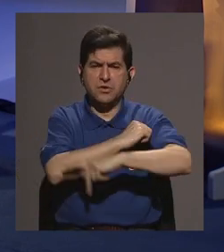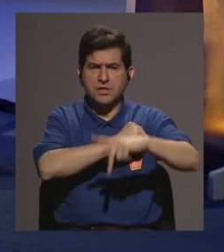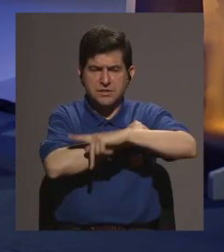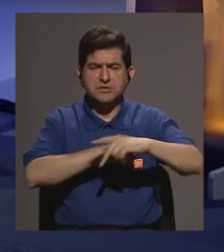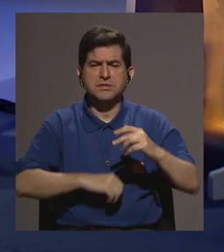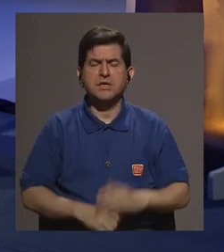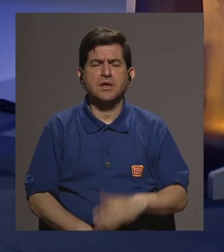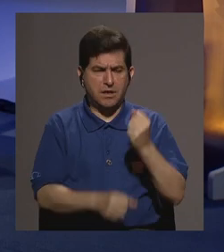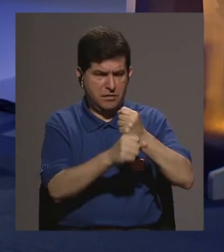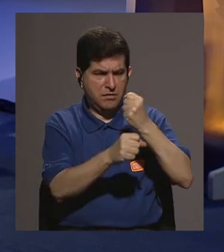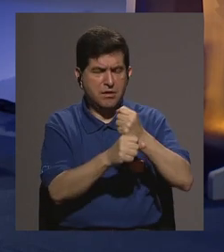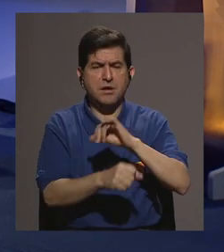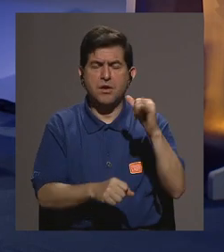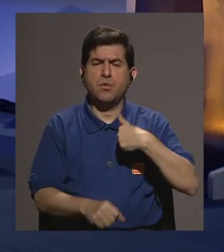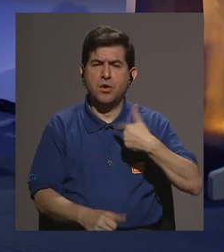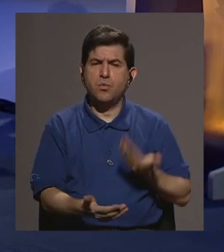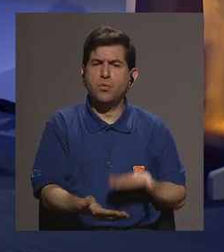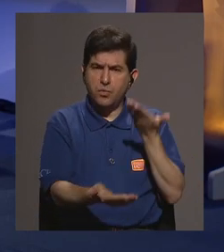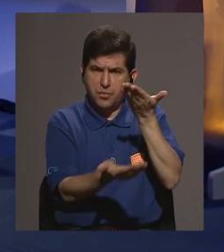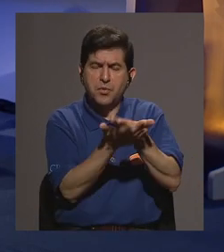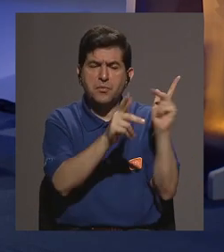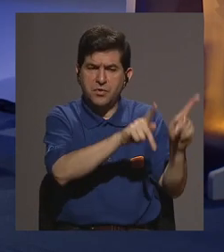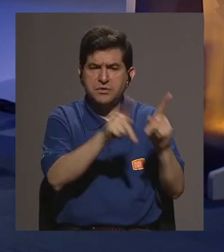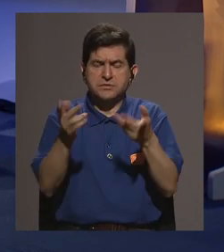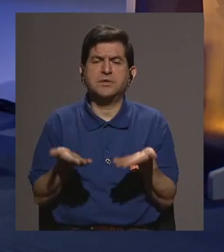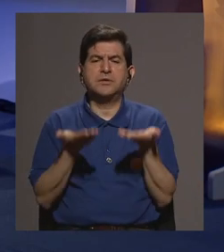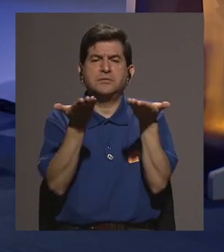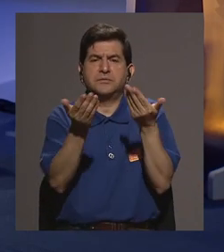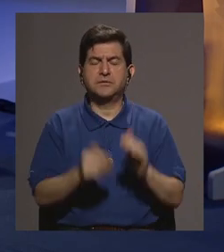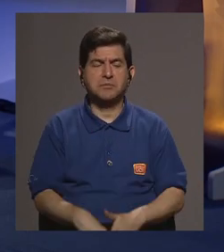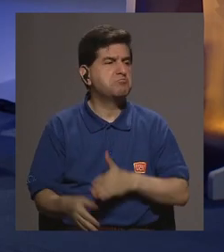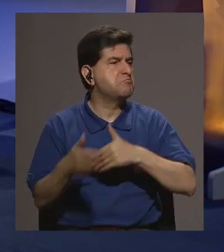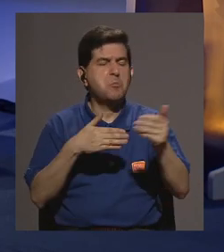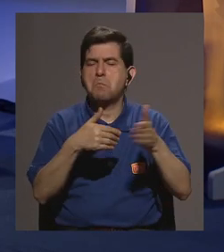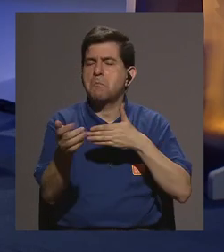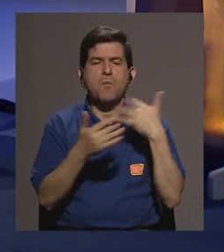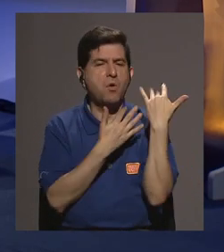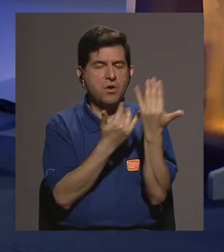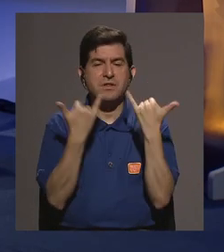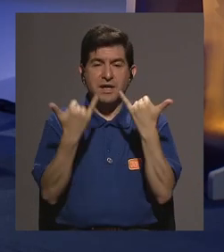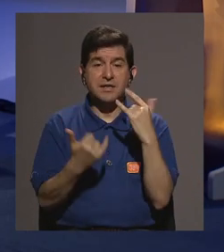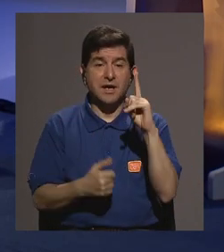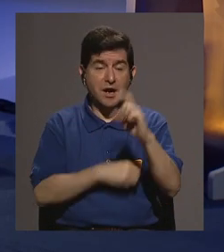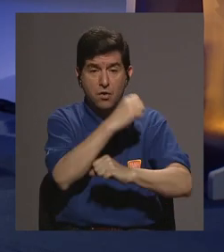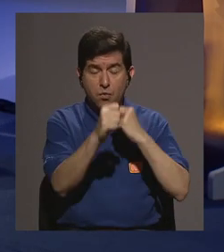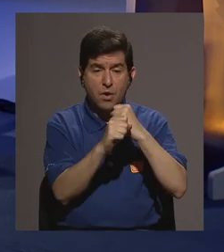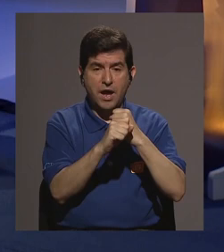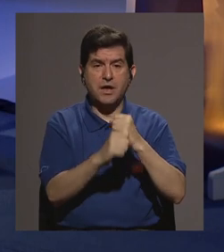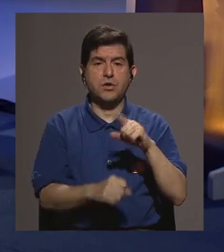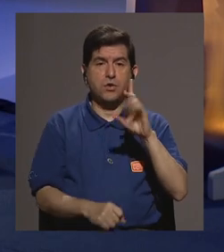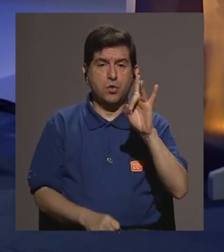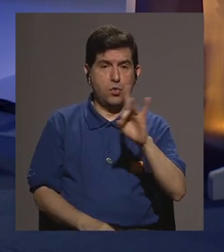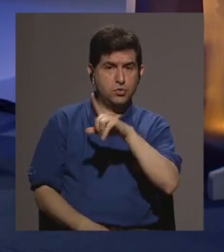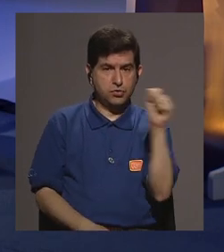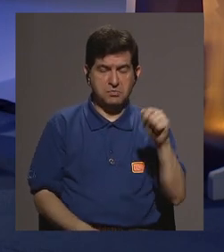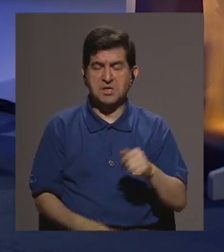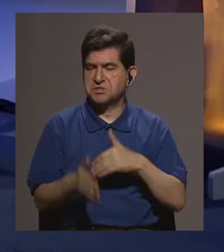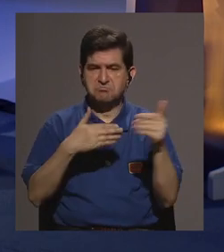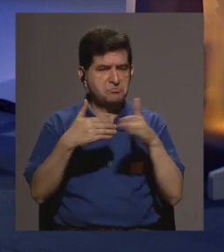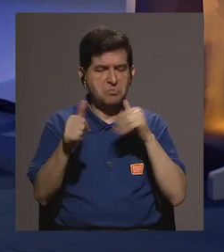país y que uno tenga también una propuesta también para el público entonces no importa esperemos ya esperiega año y ocho meses bueno